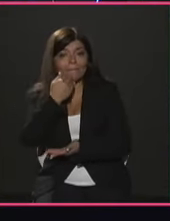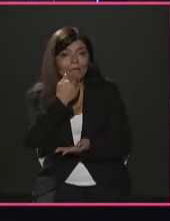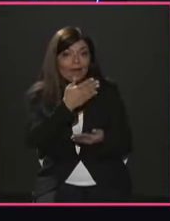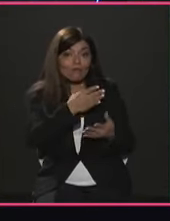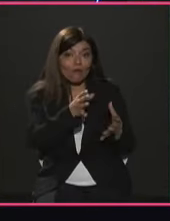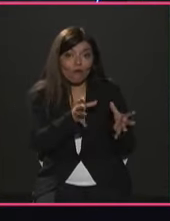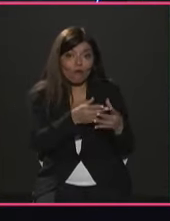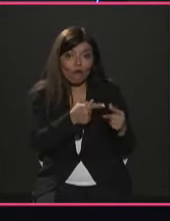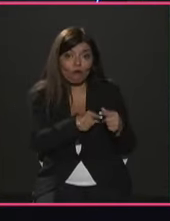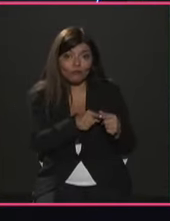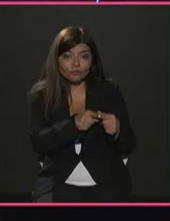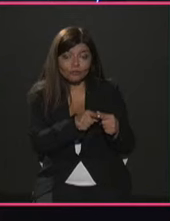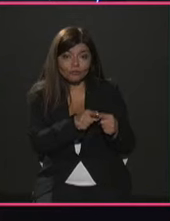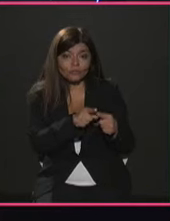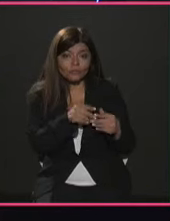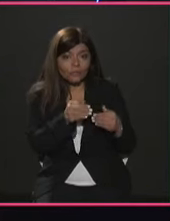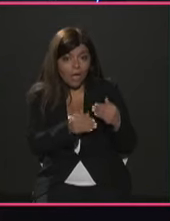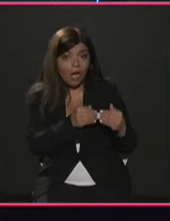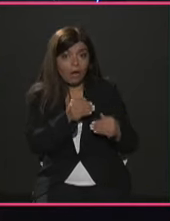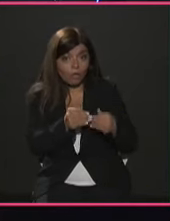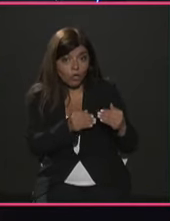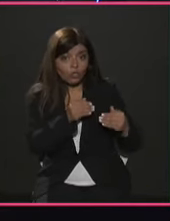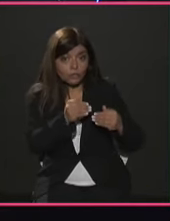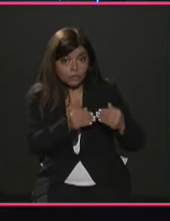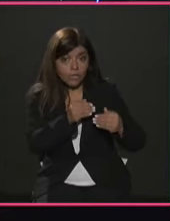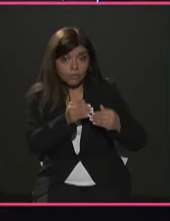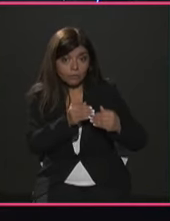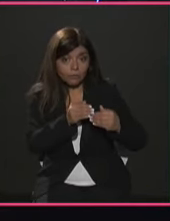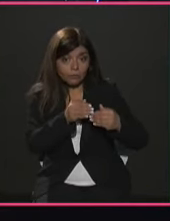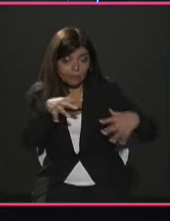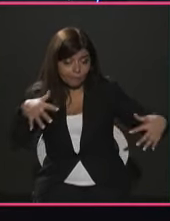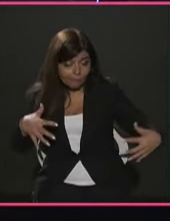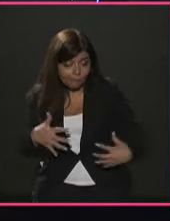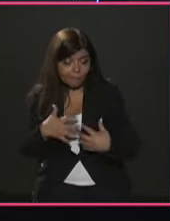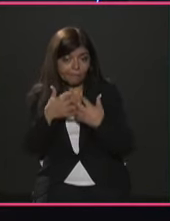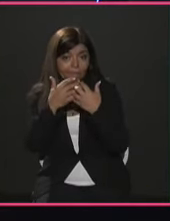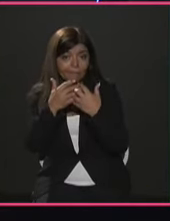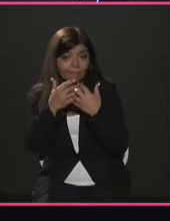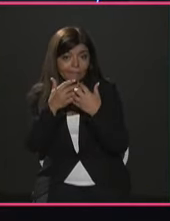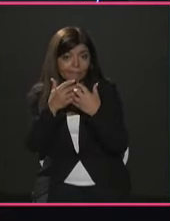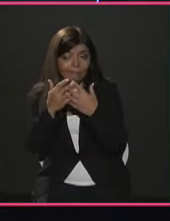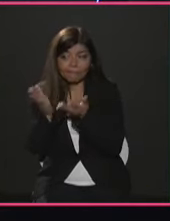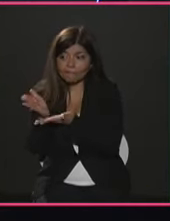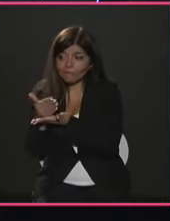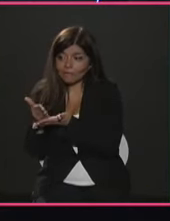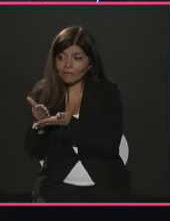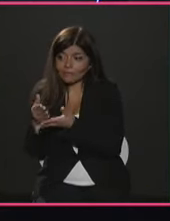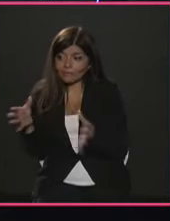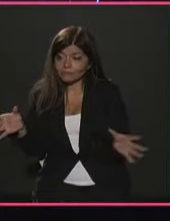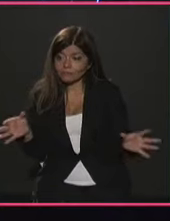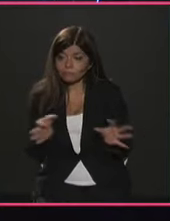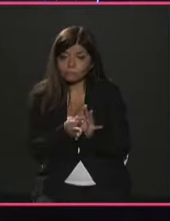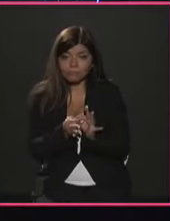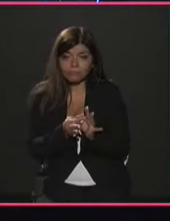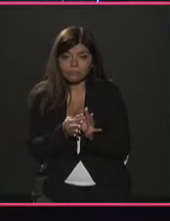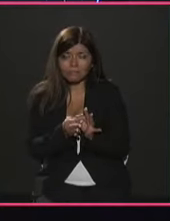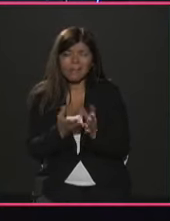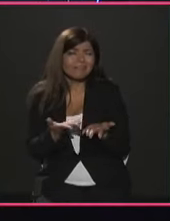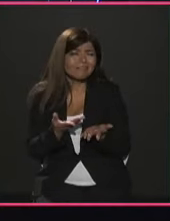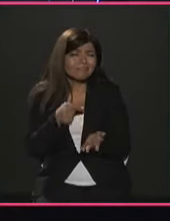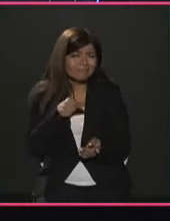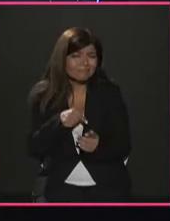alternativa forcemos el proceso para que se acople a la planificación qué significaría